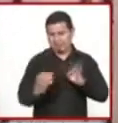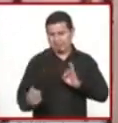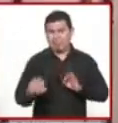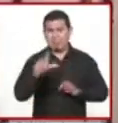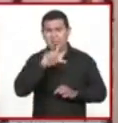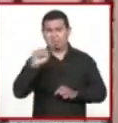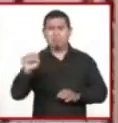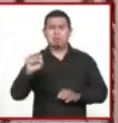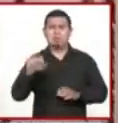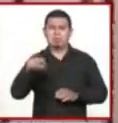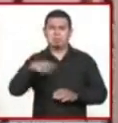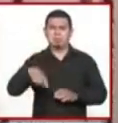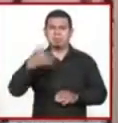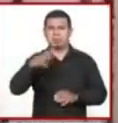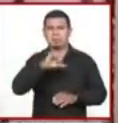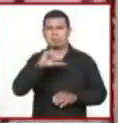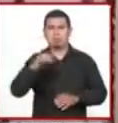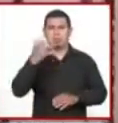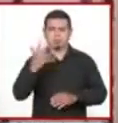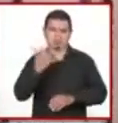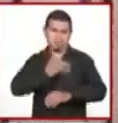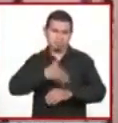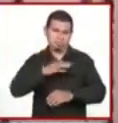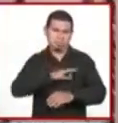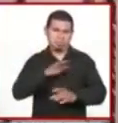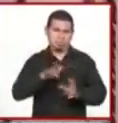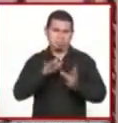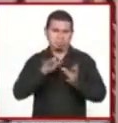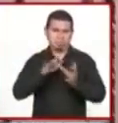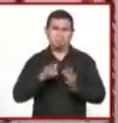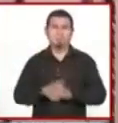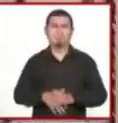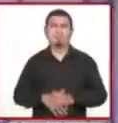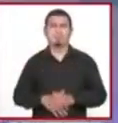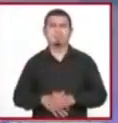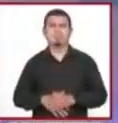a sábado de 10 a 7. Oiga,